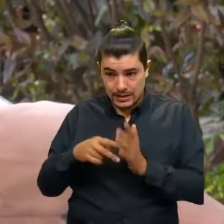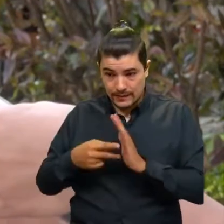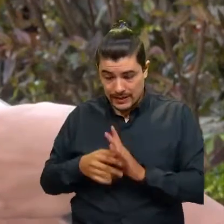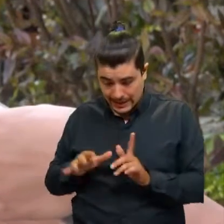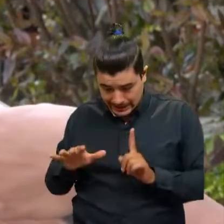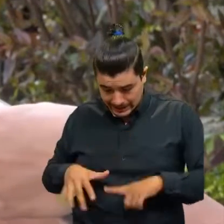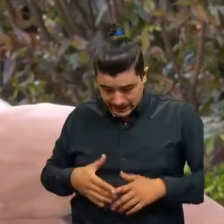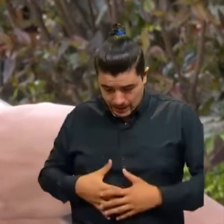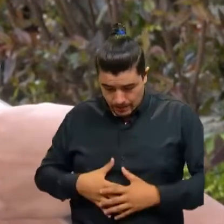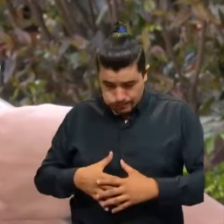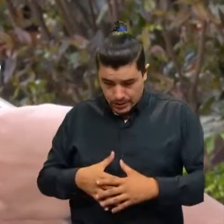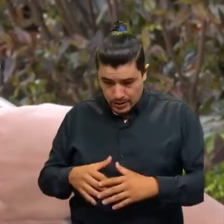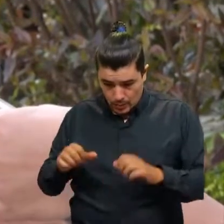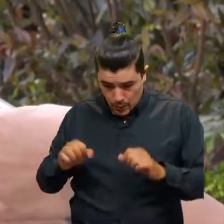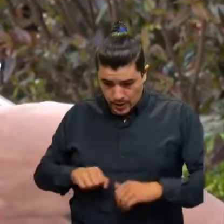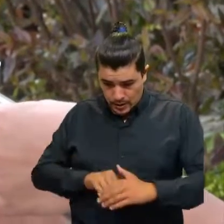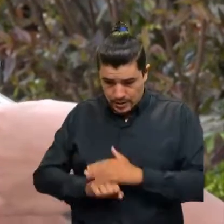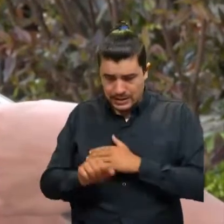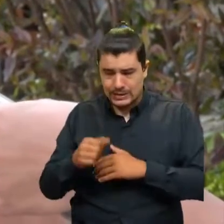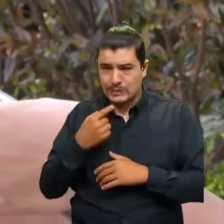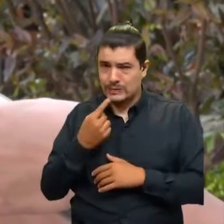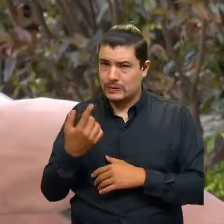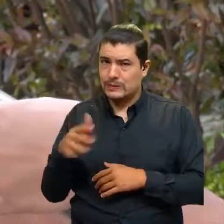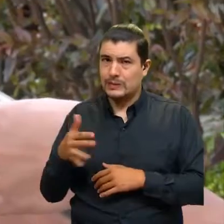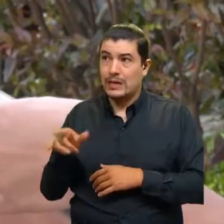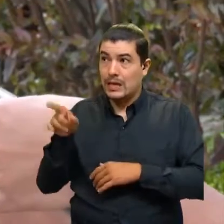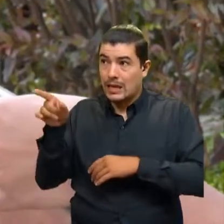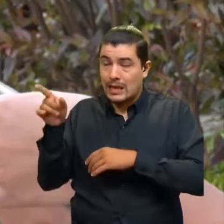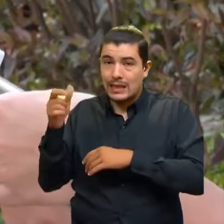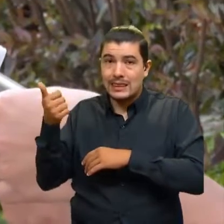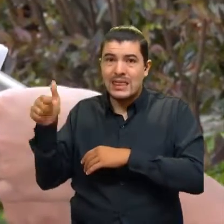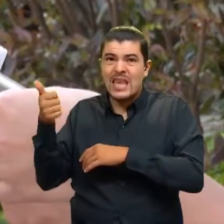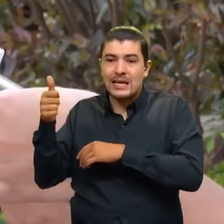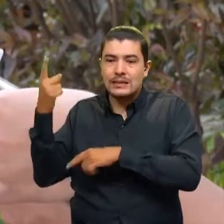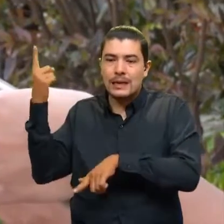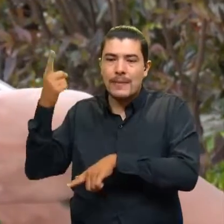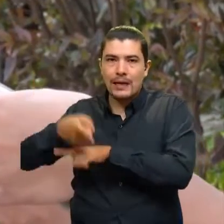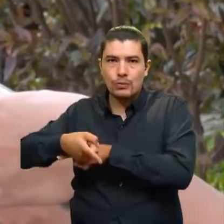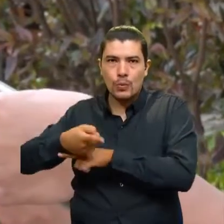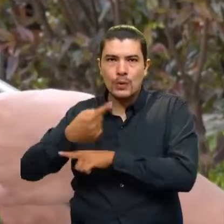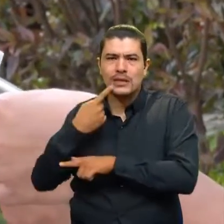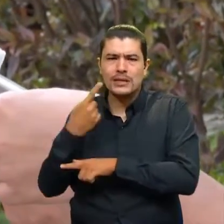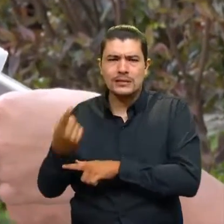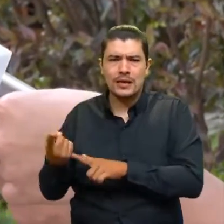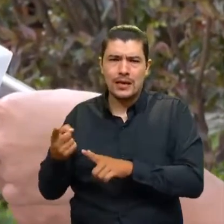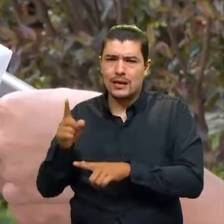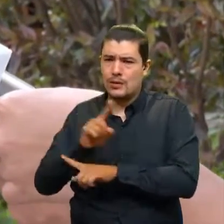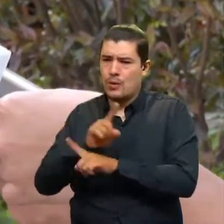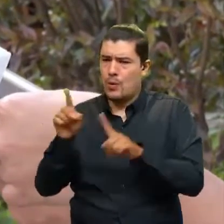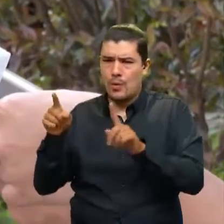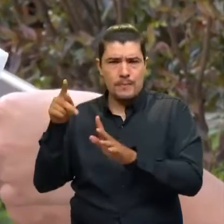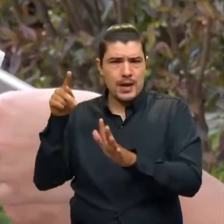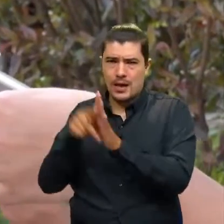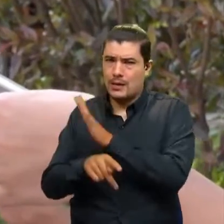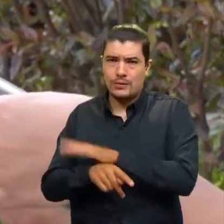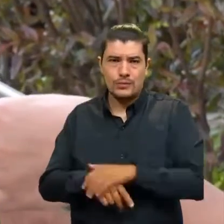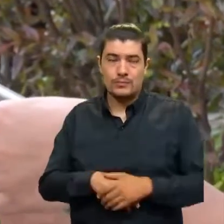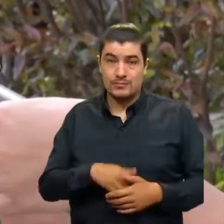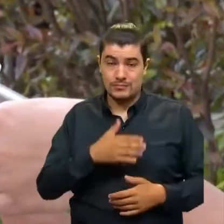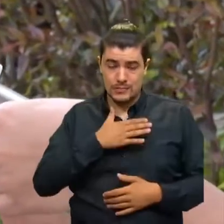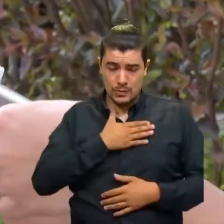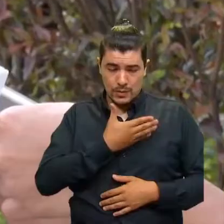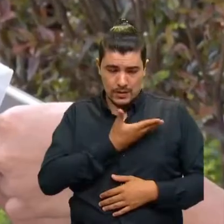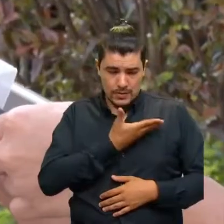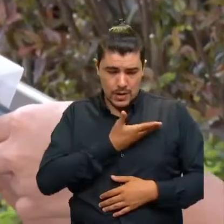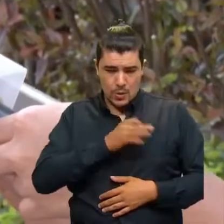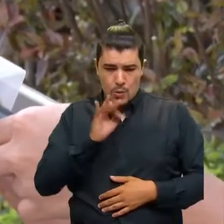Estamos atentando, dice la palabra, que no matarás, ¿no? Entonces, que se haga un sacrificio, o como uno, como madre, como